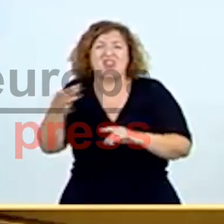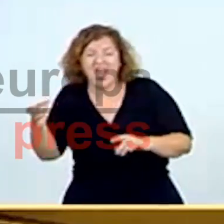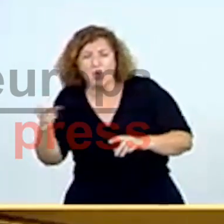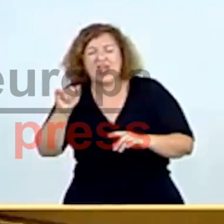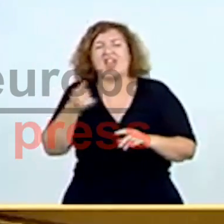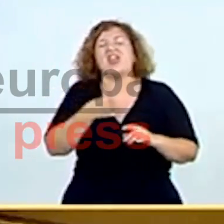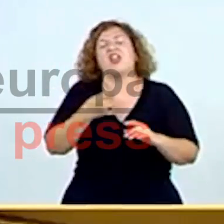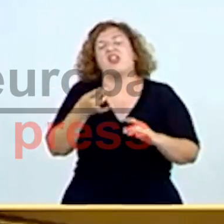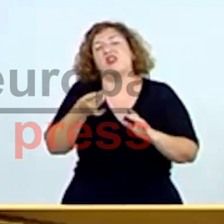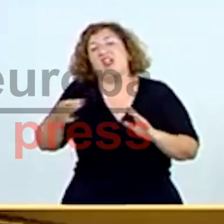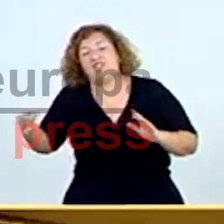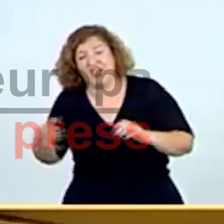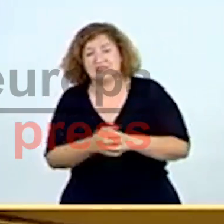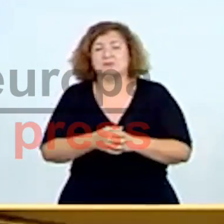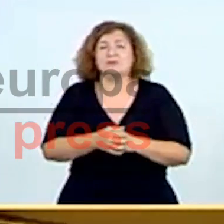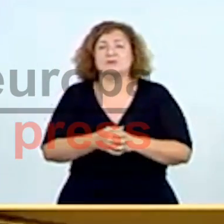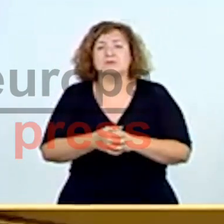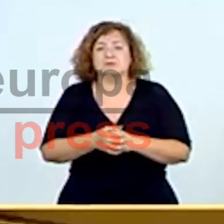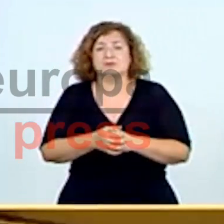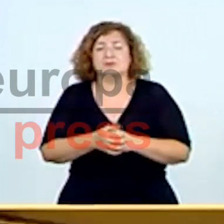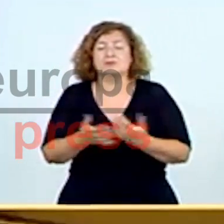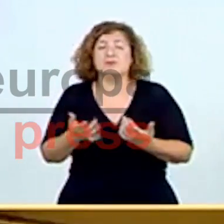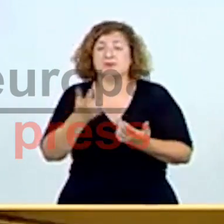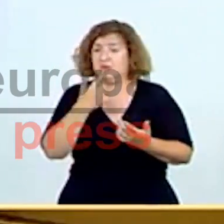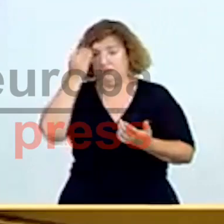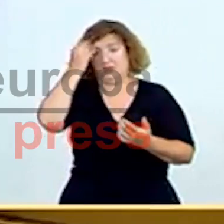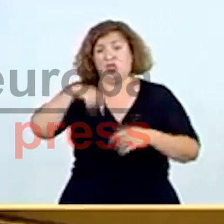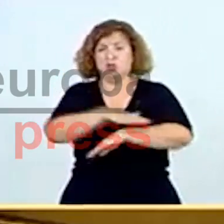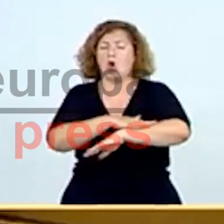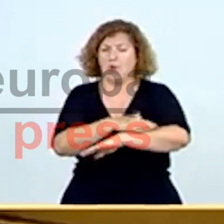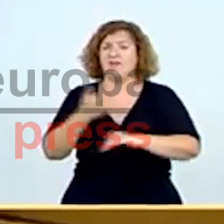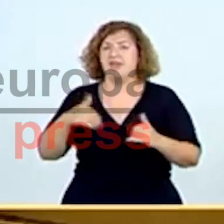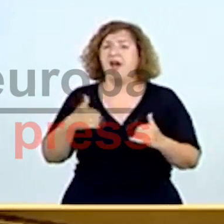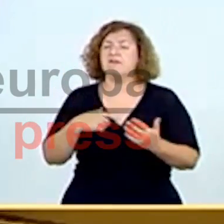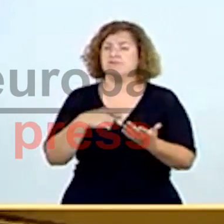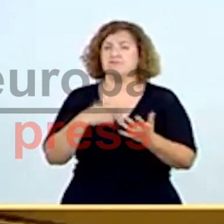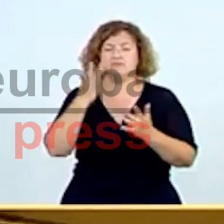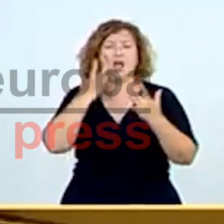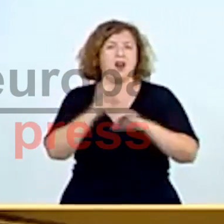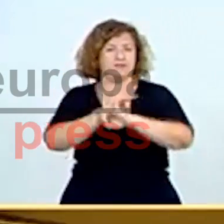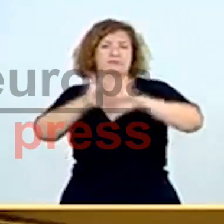términos de déficit? Creo que este Gobierno ha dado sentida